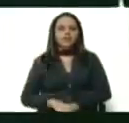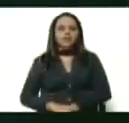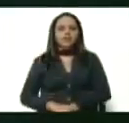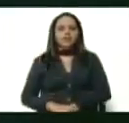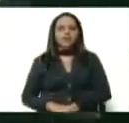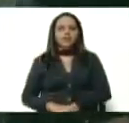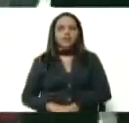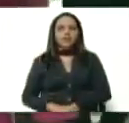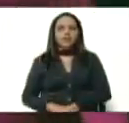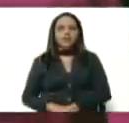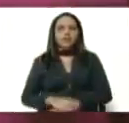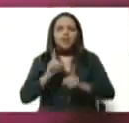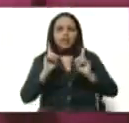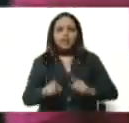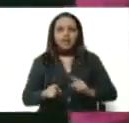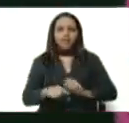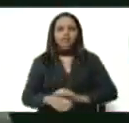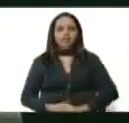y